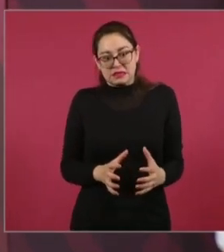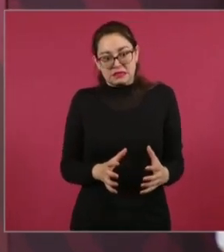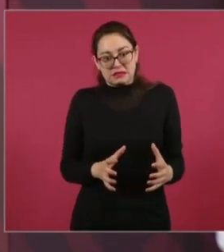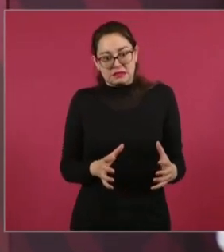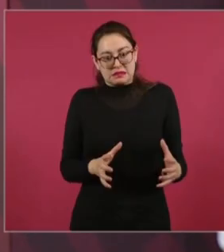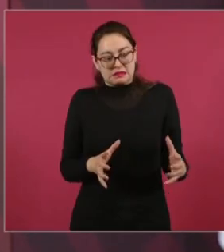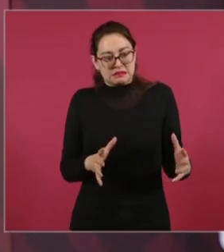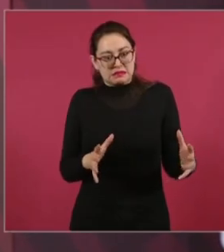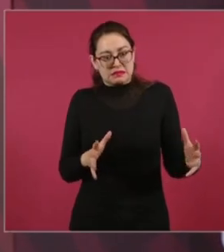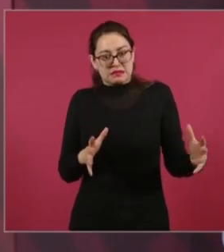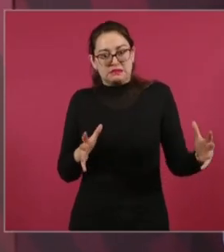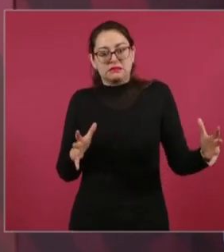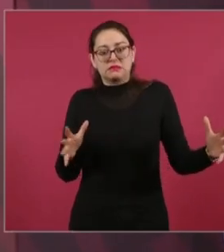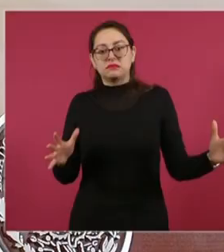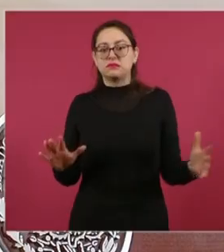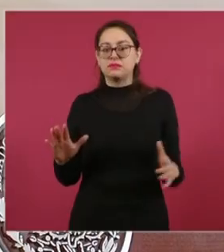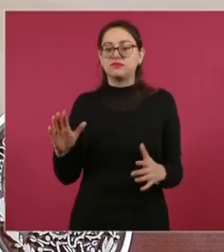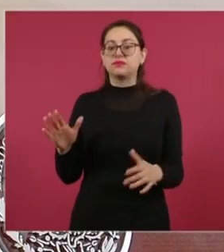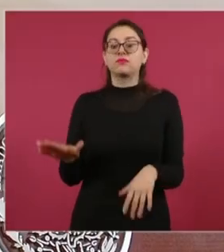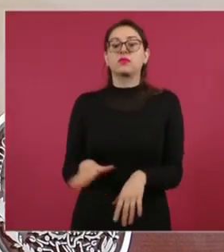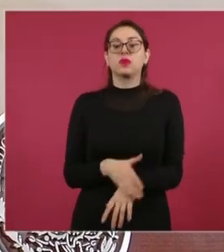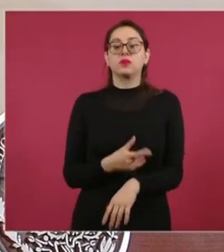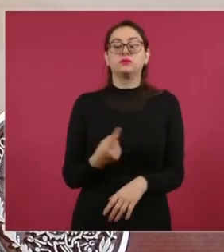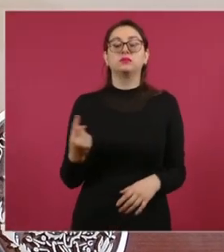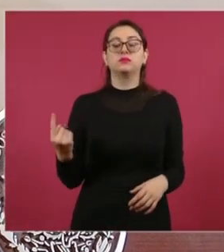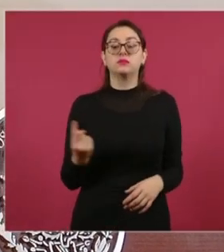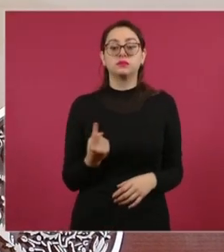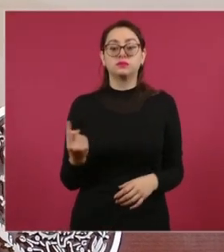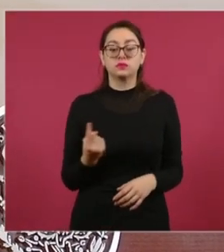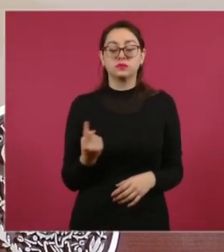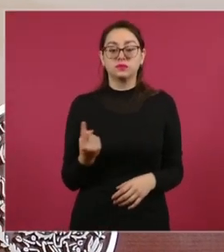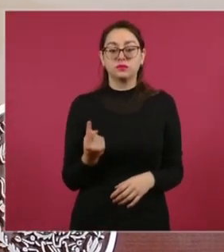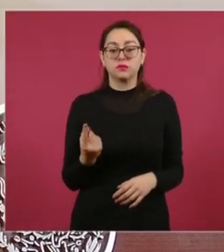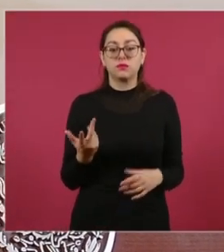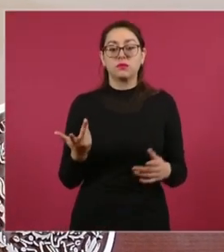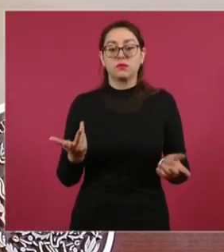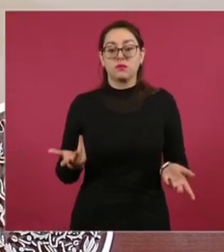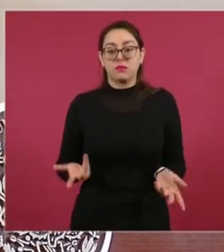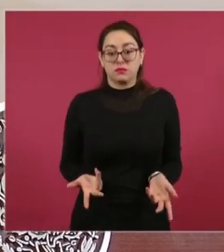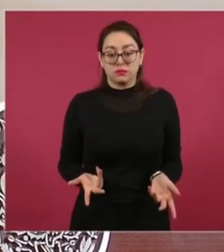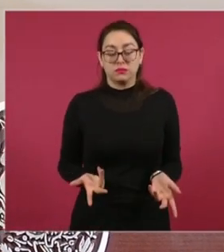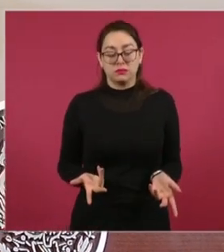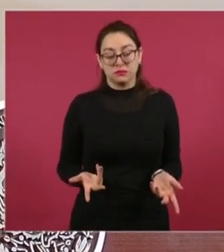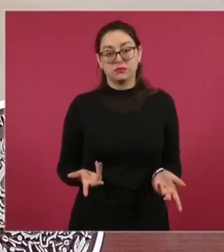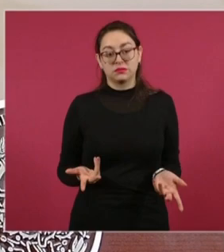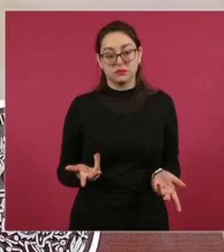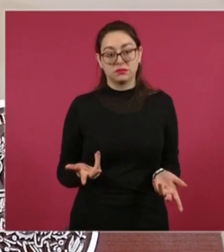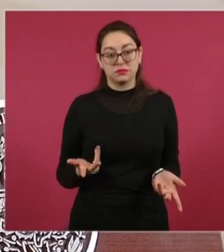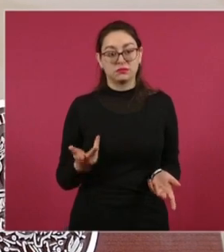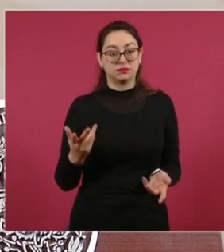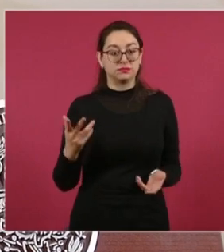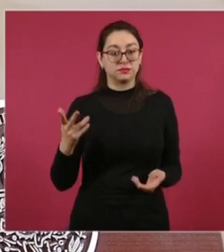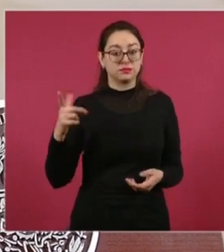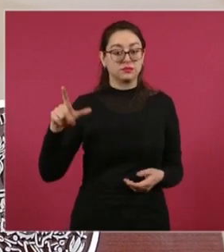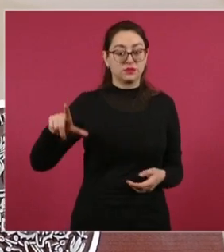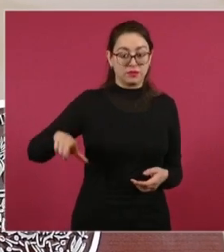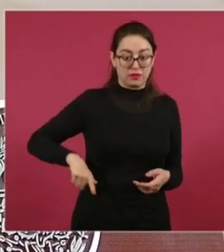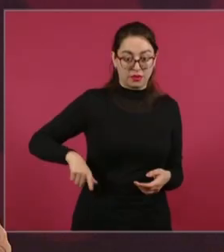medida en que el antiguo régimen y sus periodistas